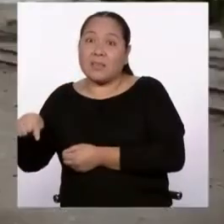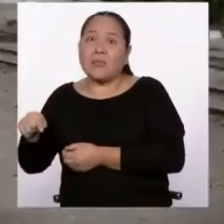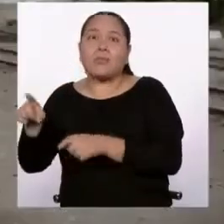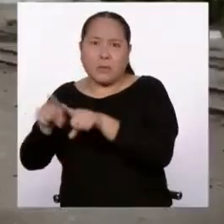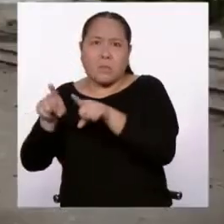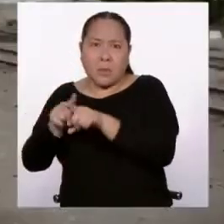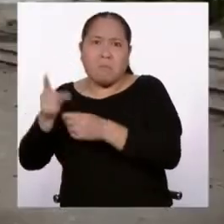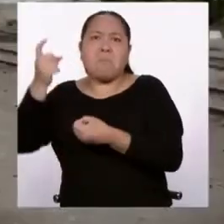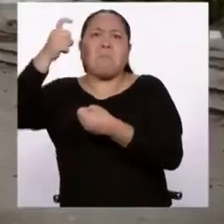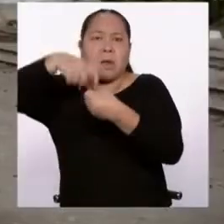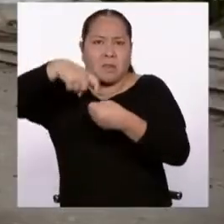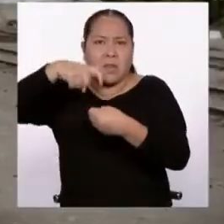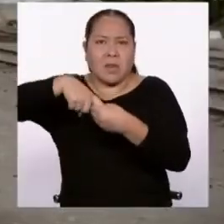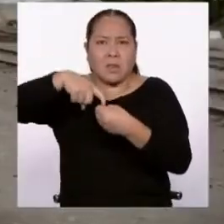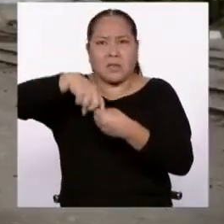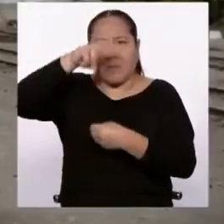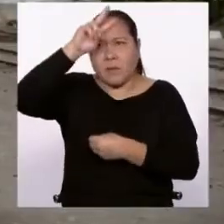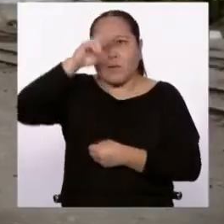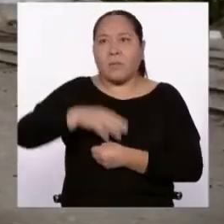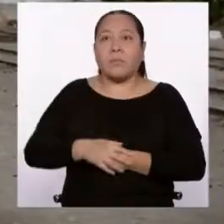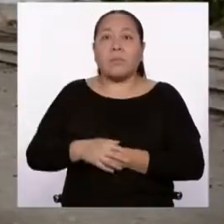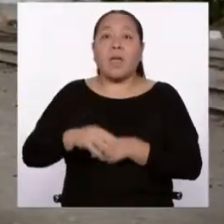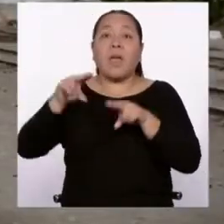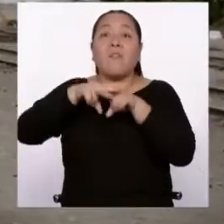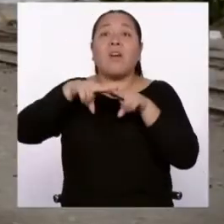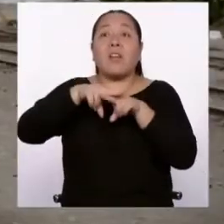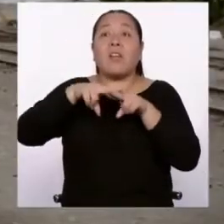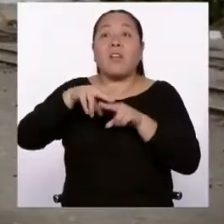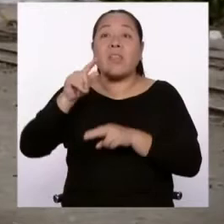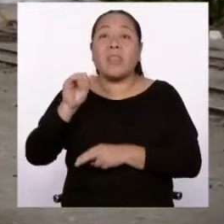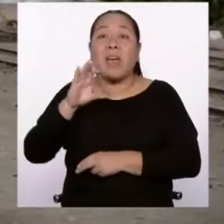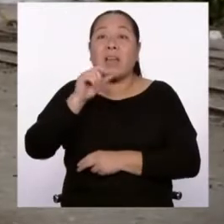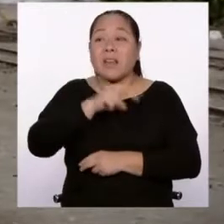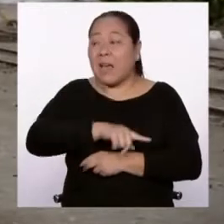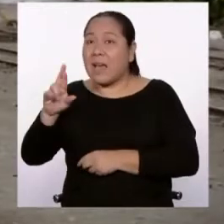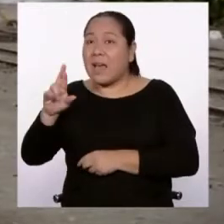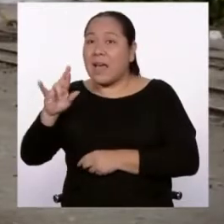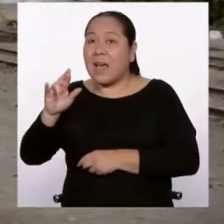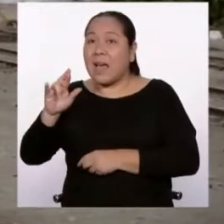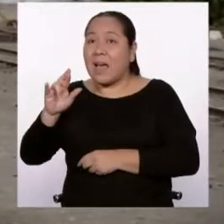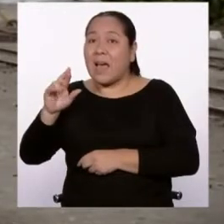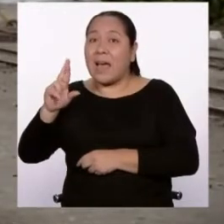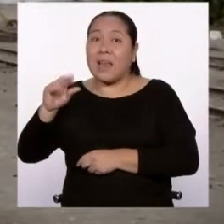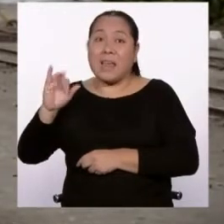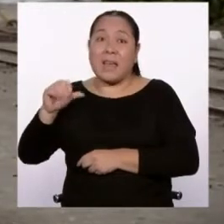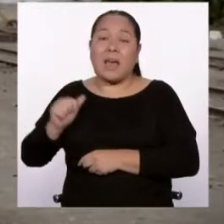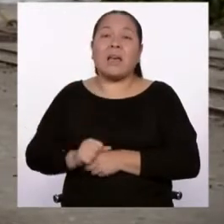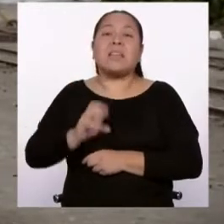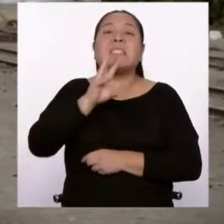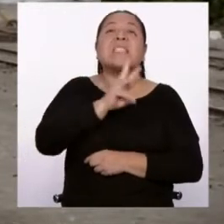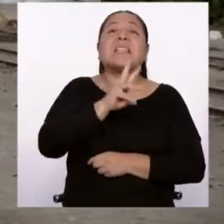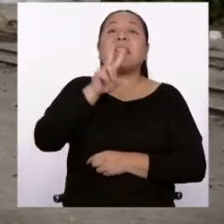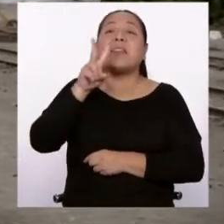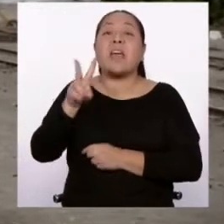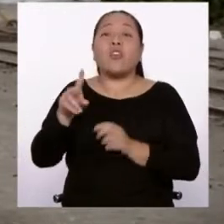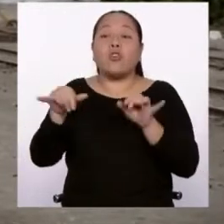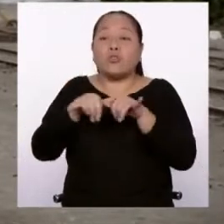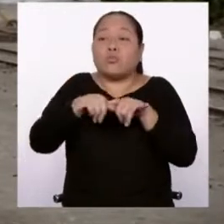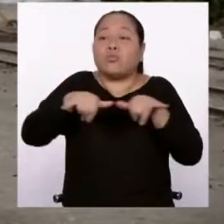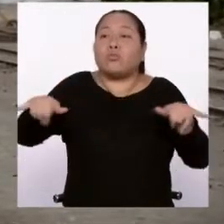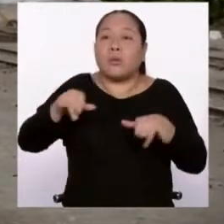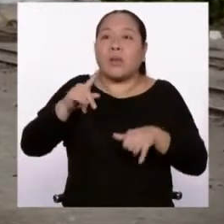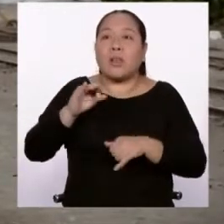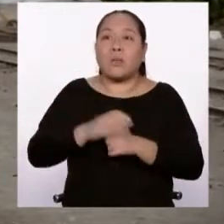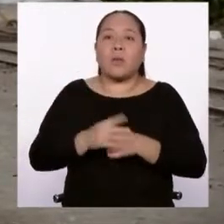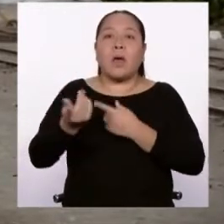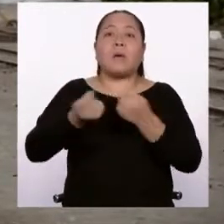peruana. El ferrocarril Tacna-Arica tiene una extensión de 62 kilómetros y actualmente es administrado por el gobierno